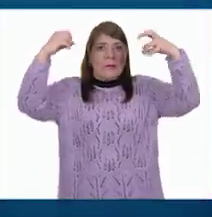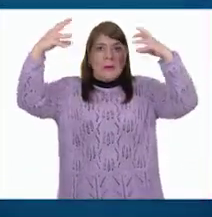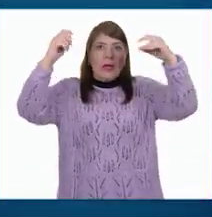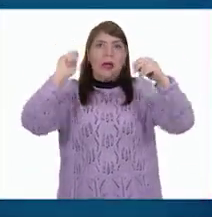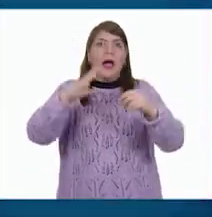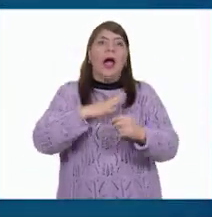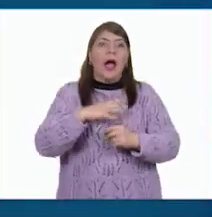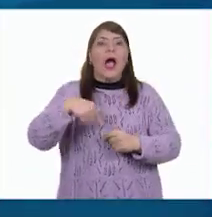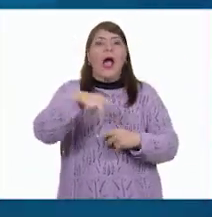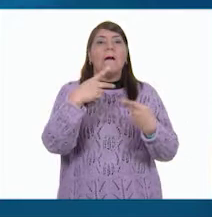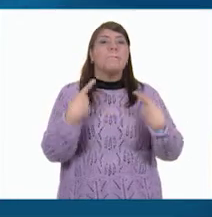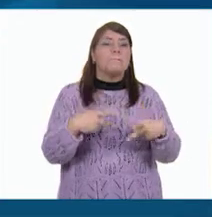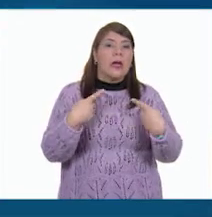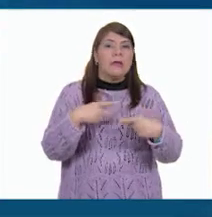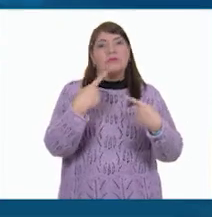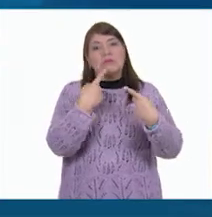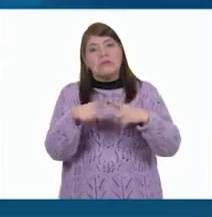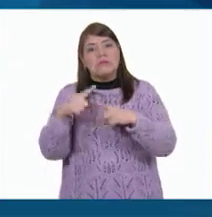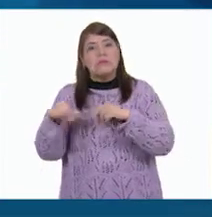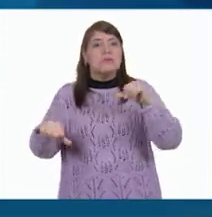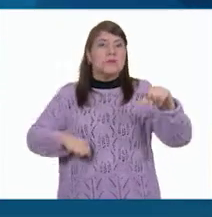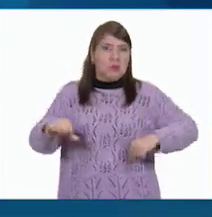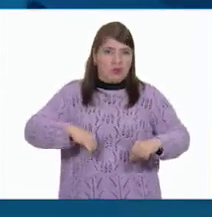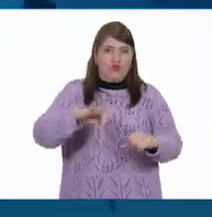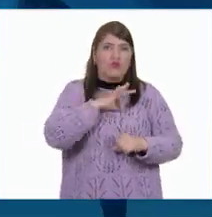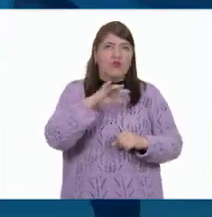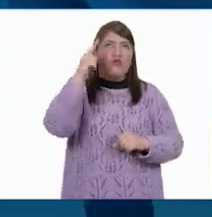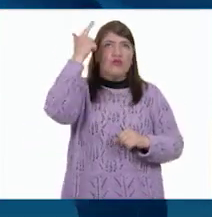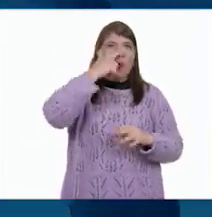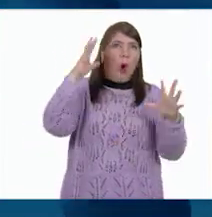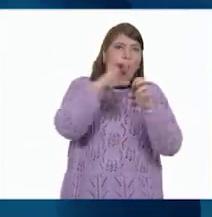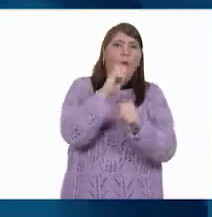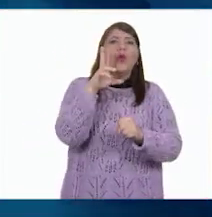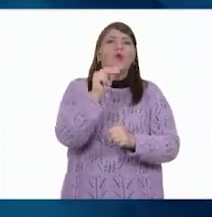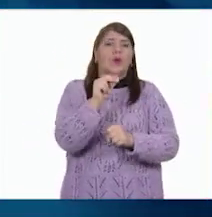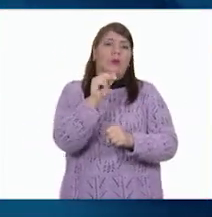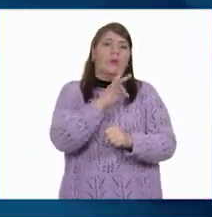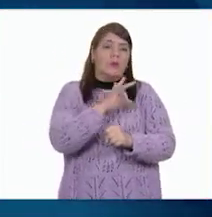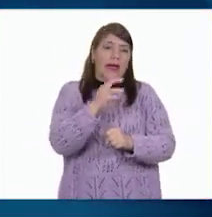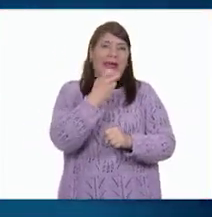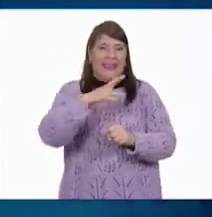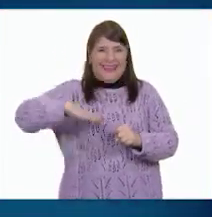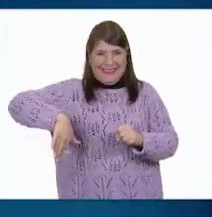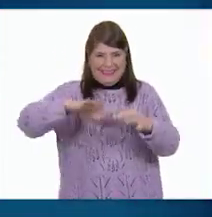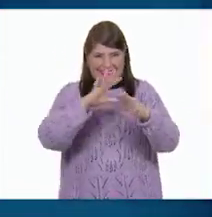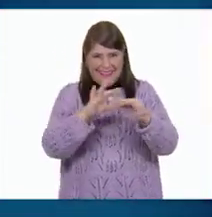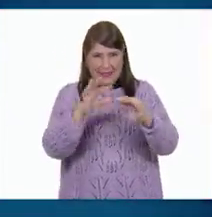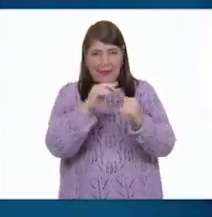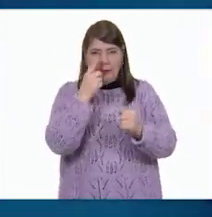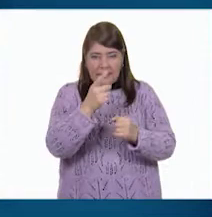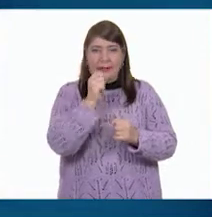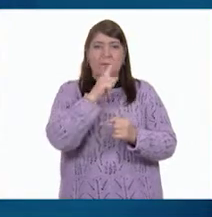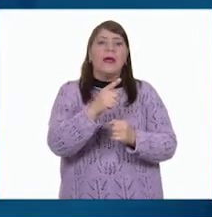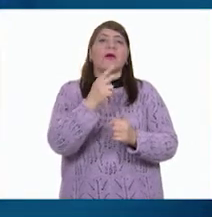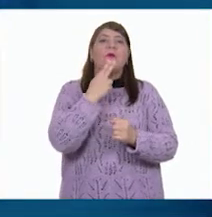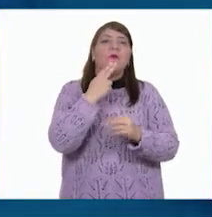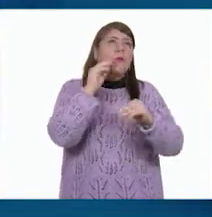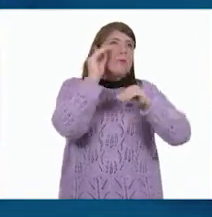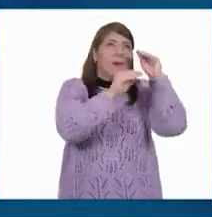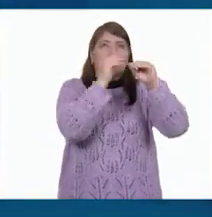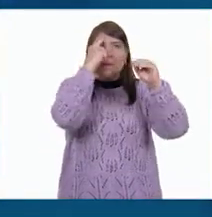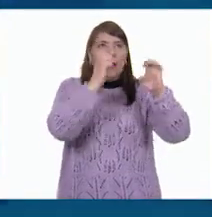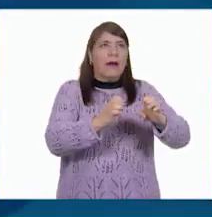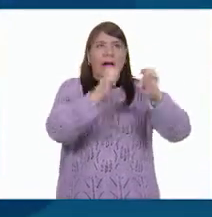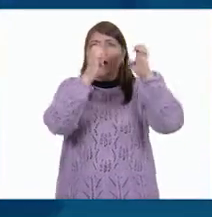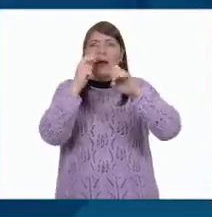gente podía realizar más actividades en las noches, por ejemplo, y como vimos en el video, se empezó a utilizar para decorar algunos